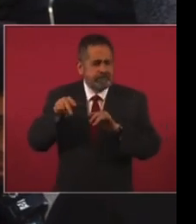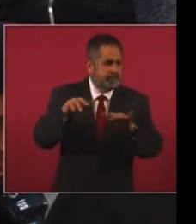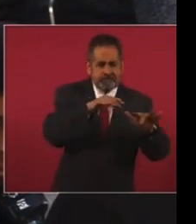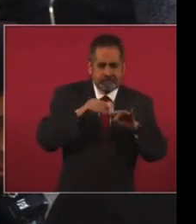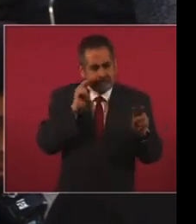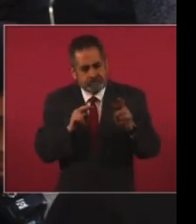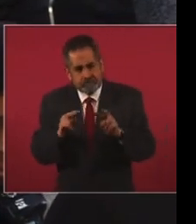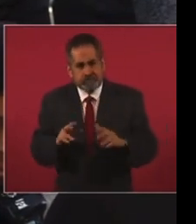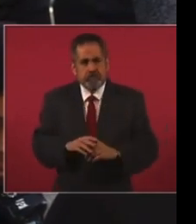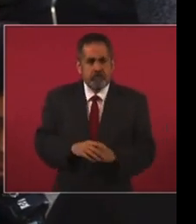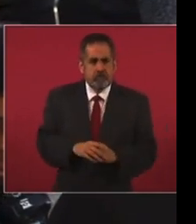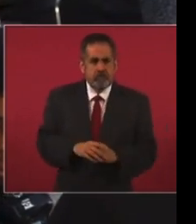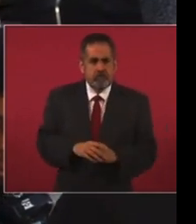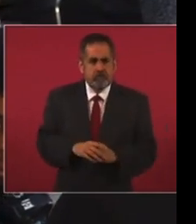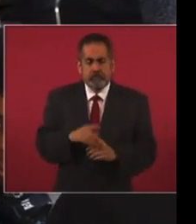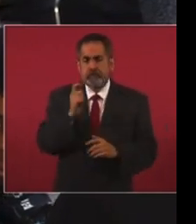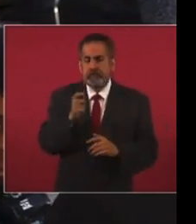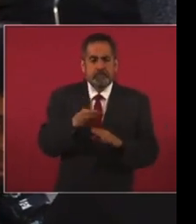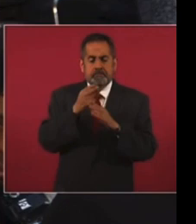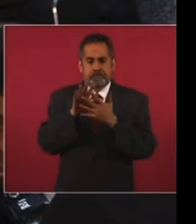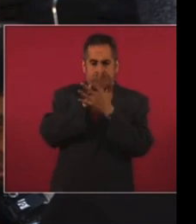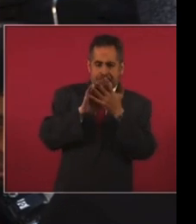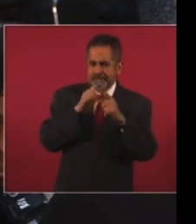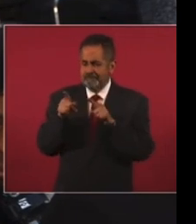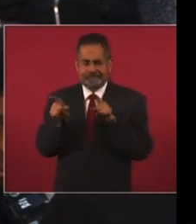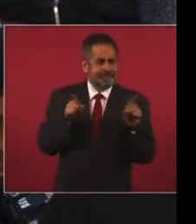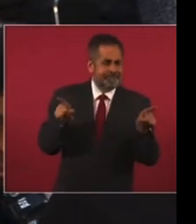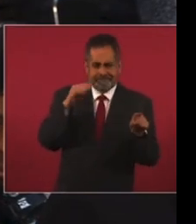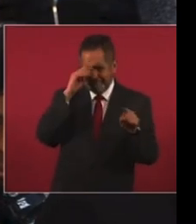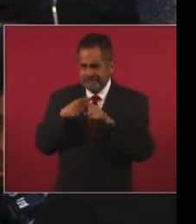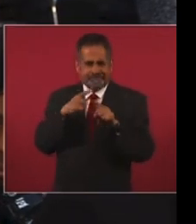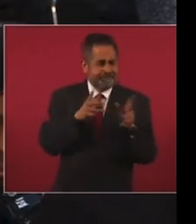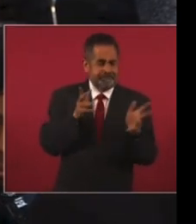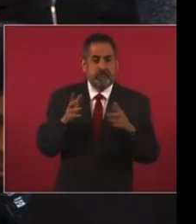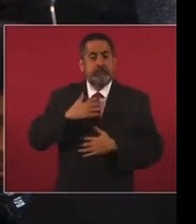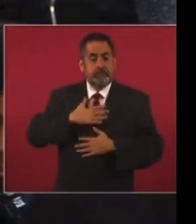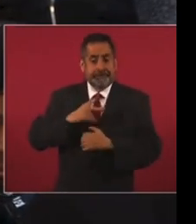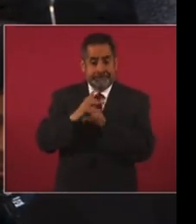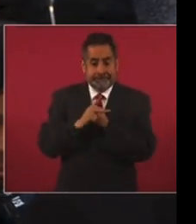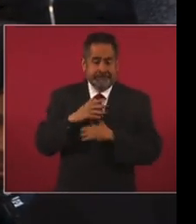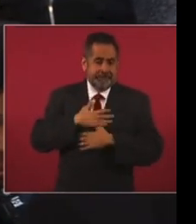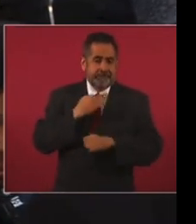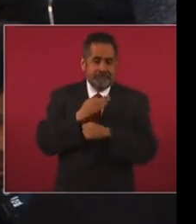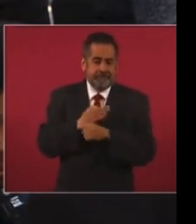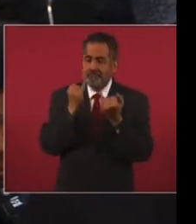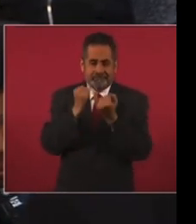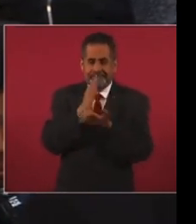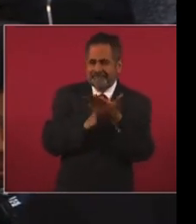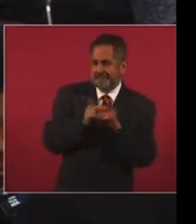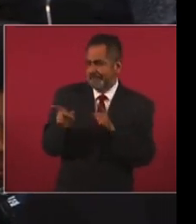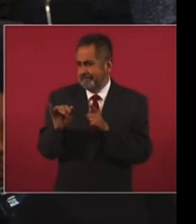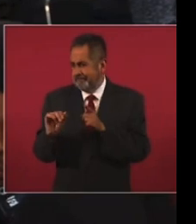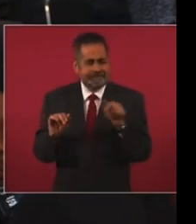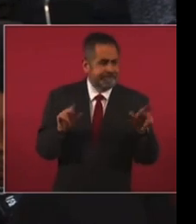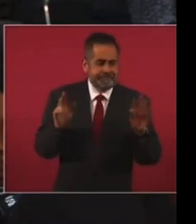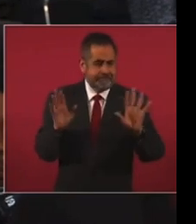evidente que es muy polarizado aquí en México ahora, ¿no? Y vengo de un país que ahora está muy dividida así. No